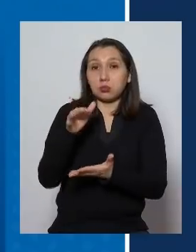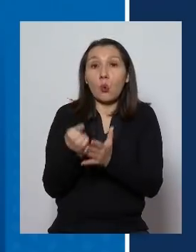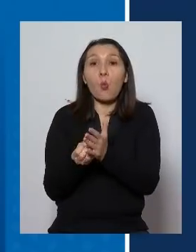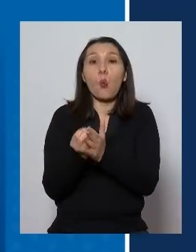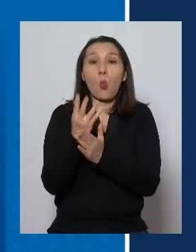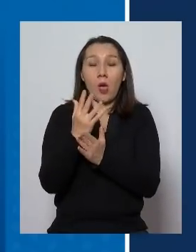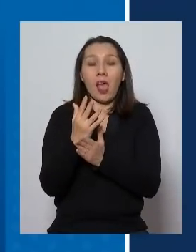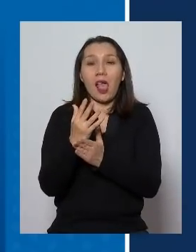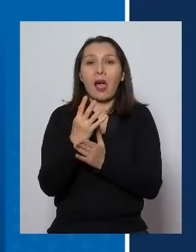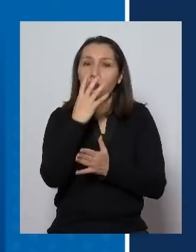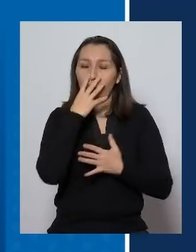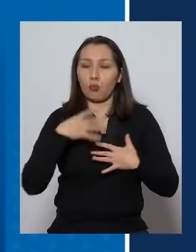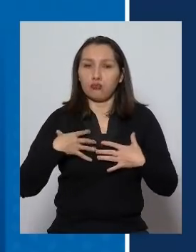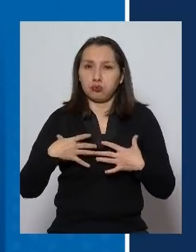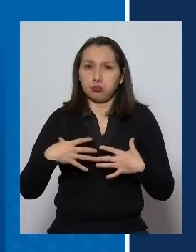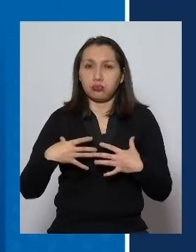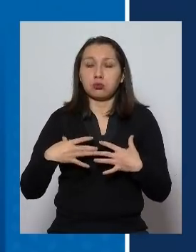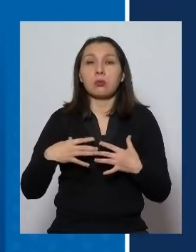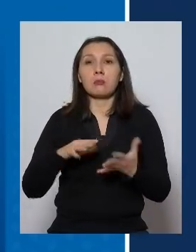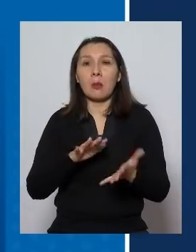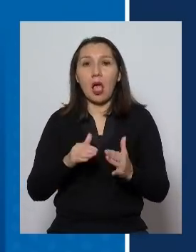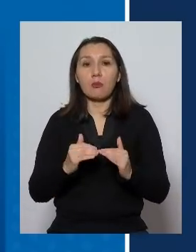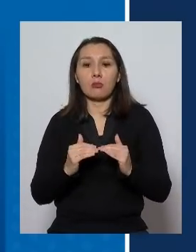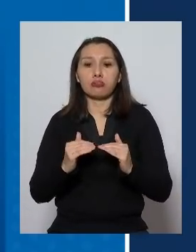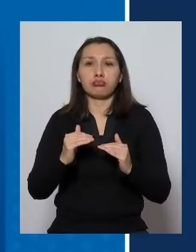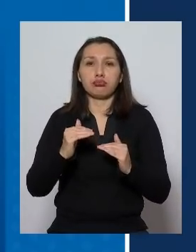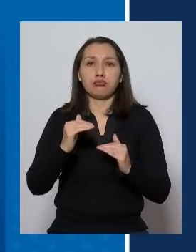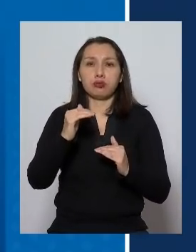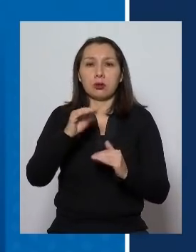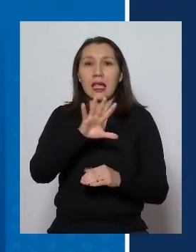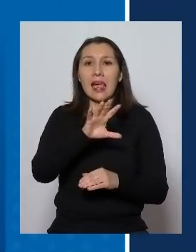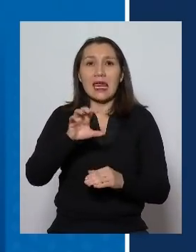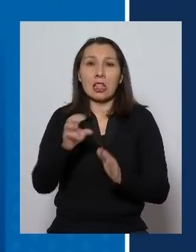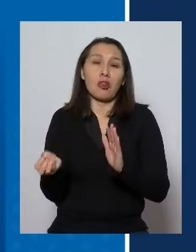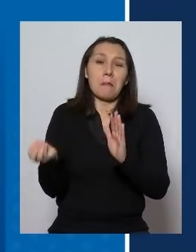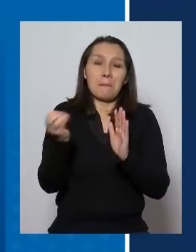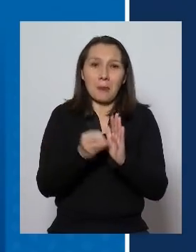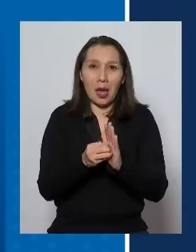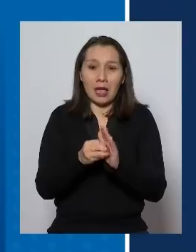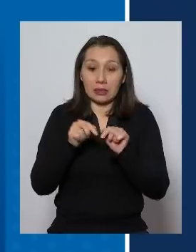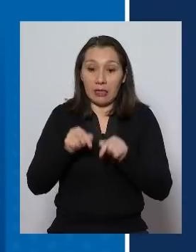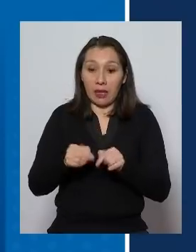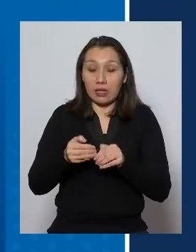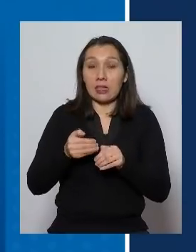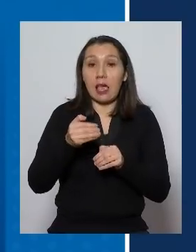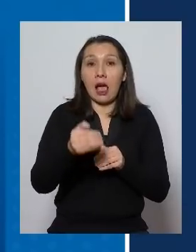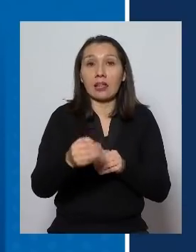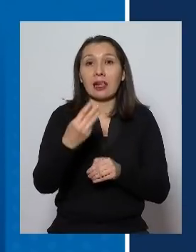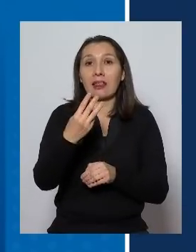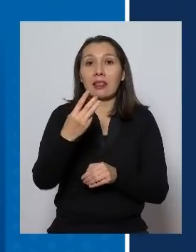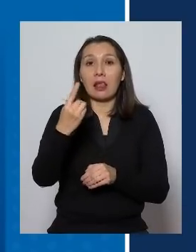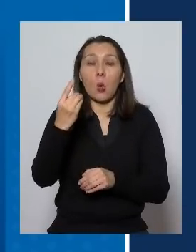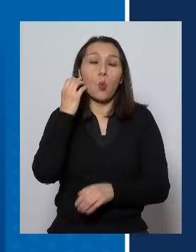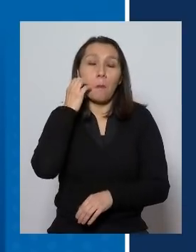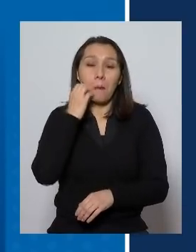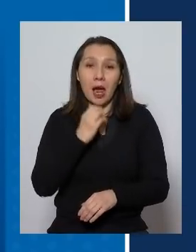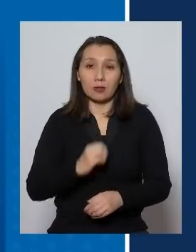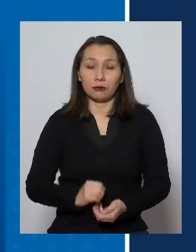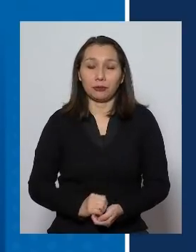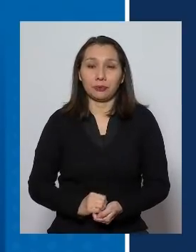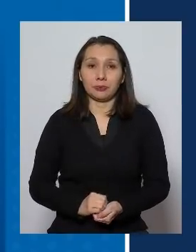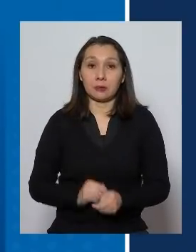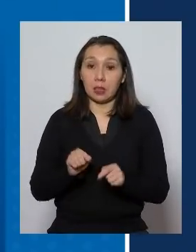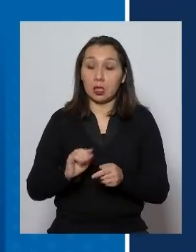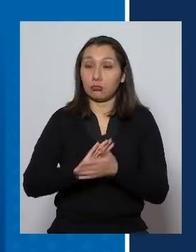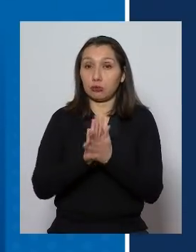nuevos ventiladores, estamos hablando de para llegar a una cifra de 500 adicionales de aquí al 31 de mayo.